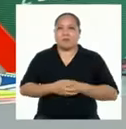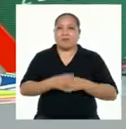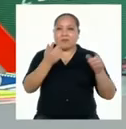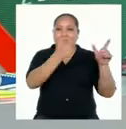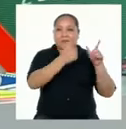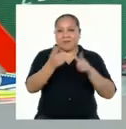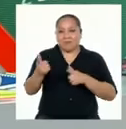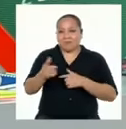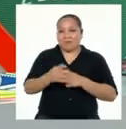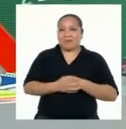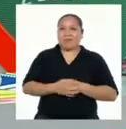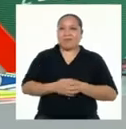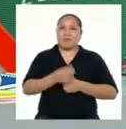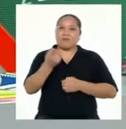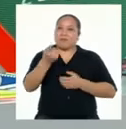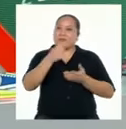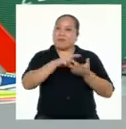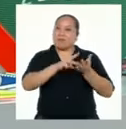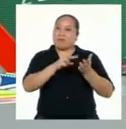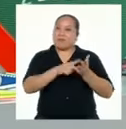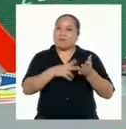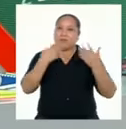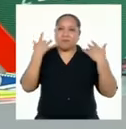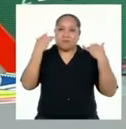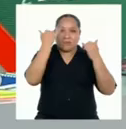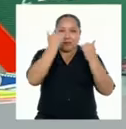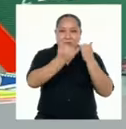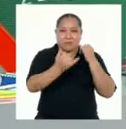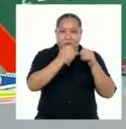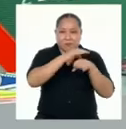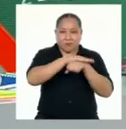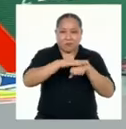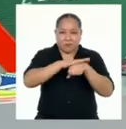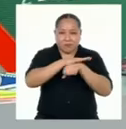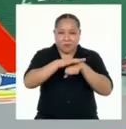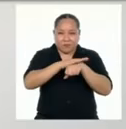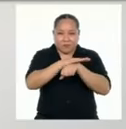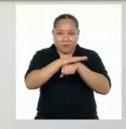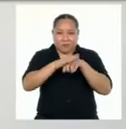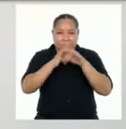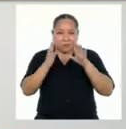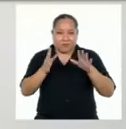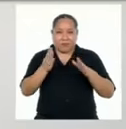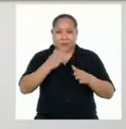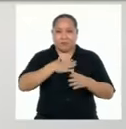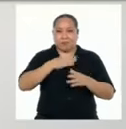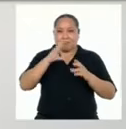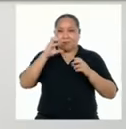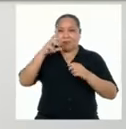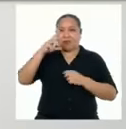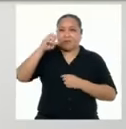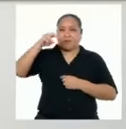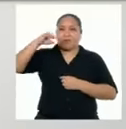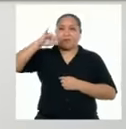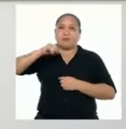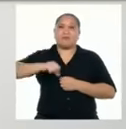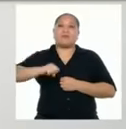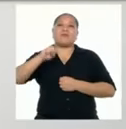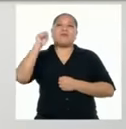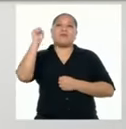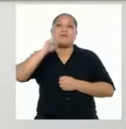¿Listo? ¿Eso quiere decir que ya acabamos con la planificación de mi crónica? Así es.